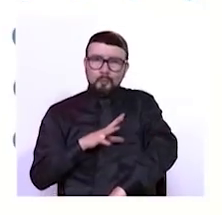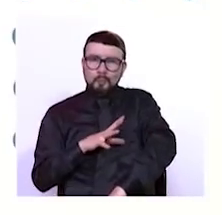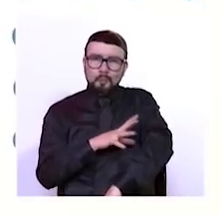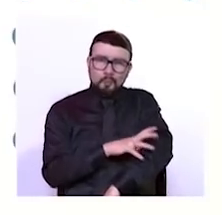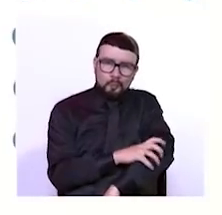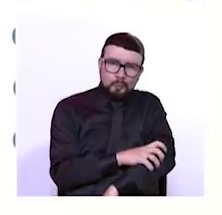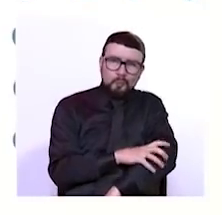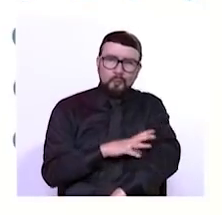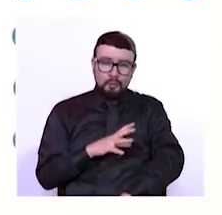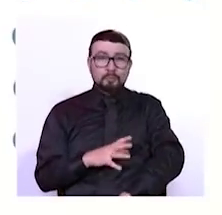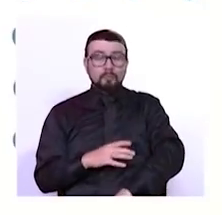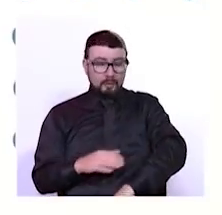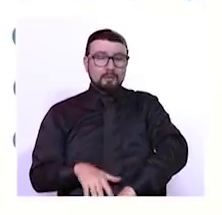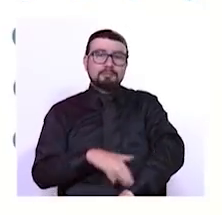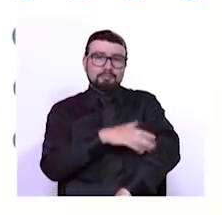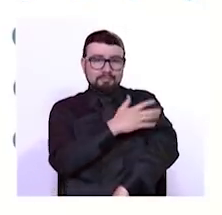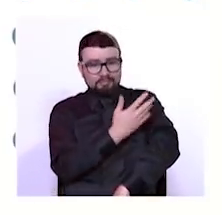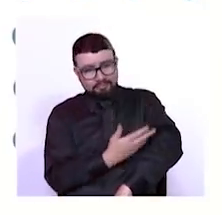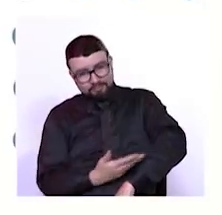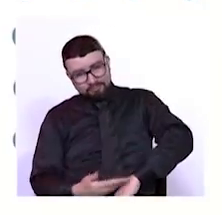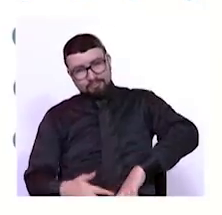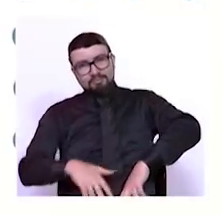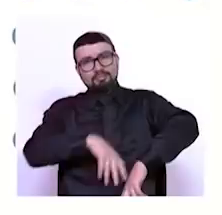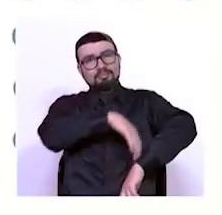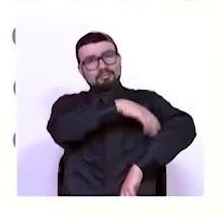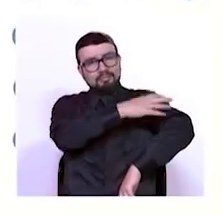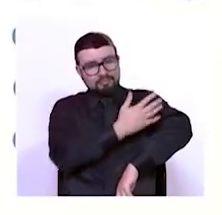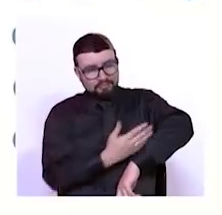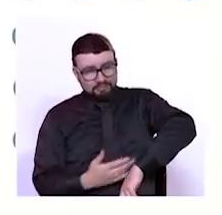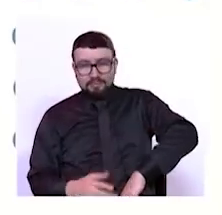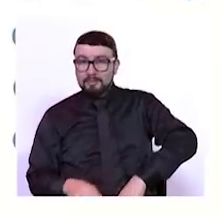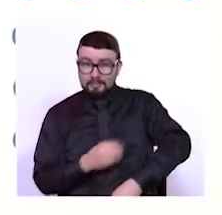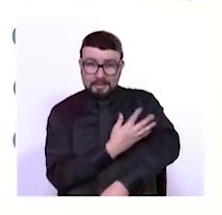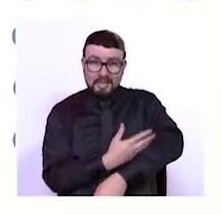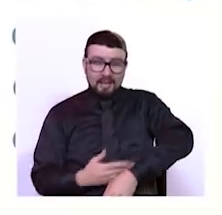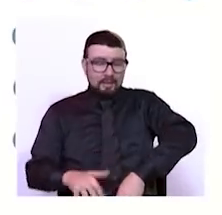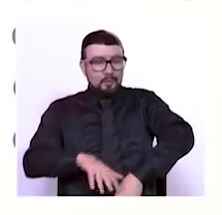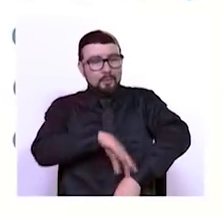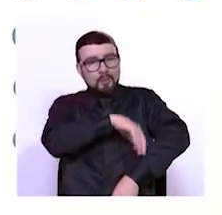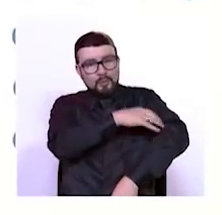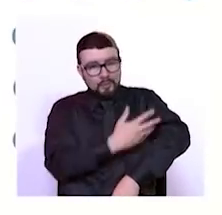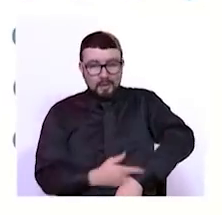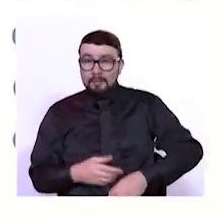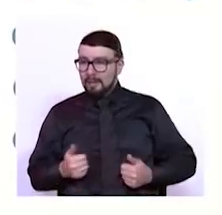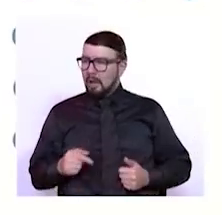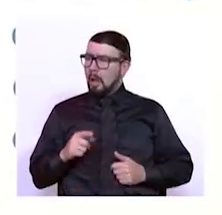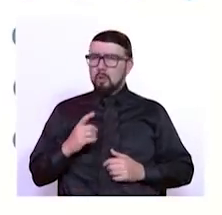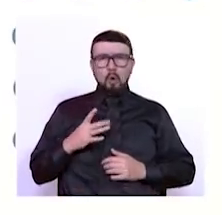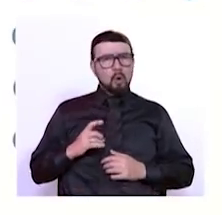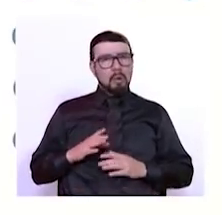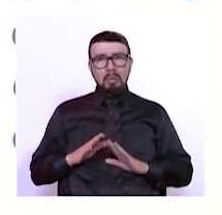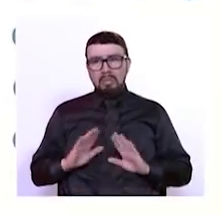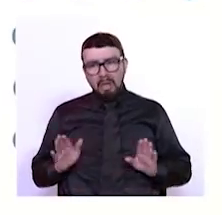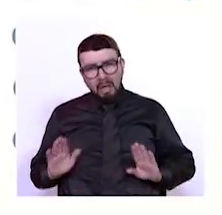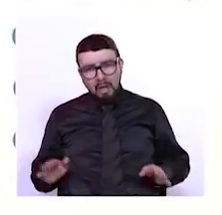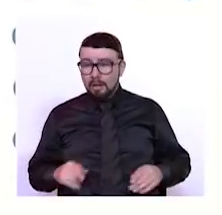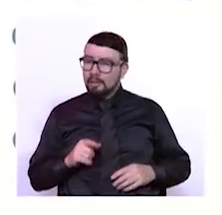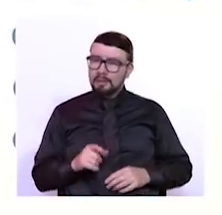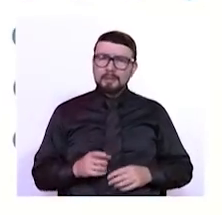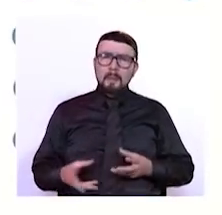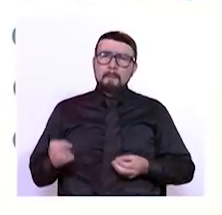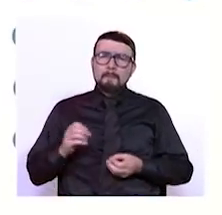pierna, favoreciendo el retorno. Eso hace que no se presente más dolor, que no se presente más